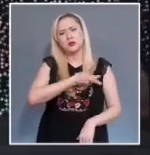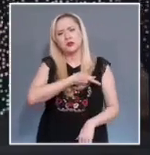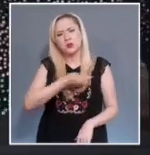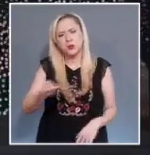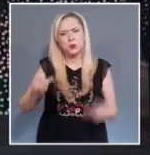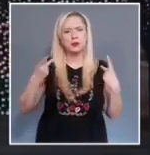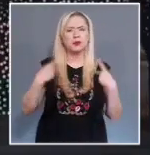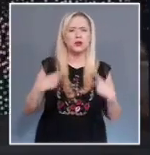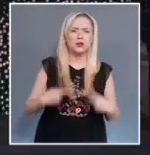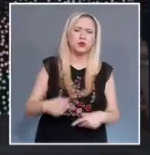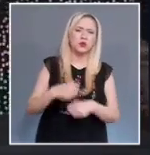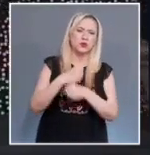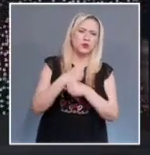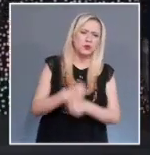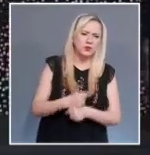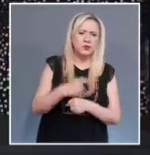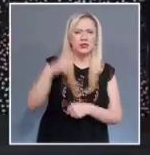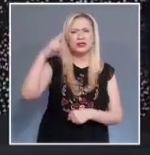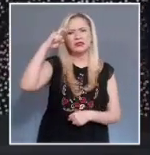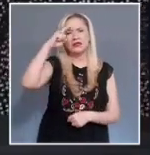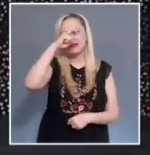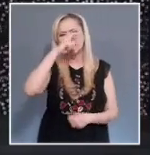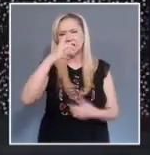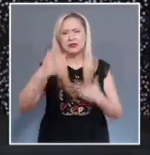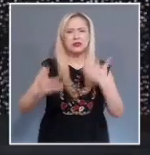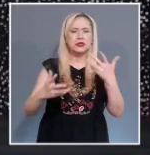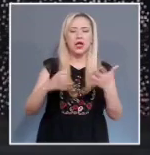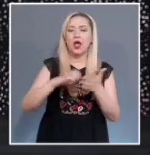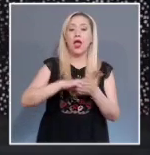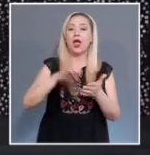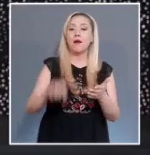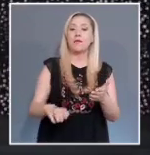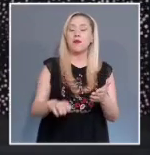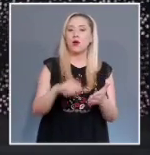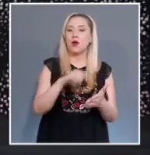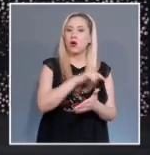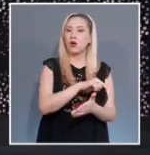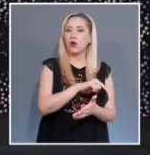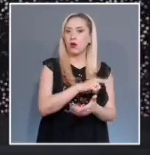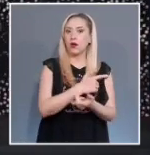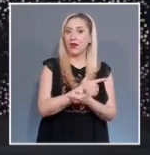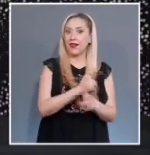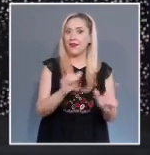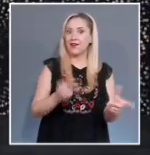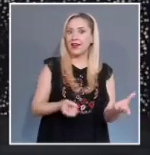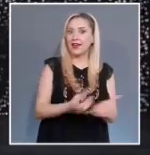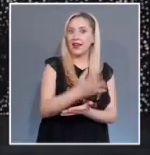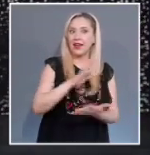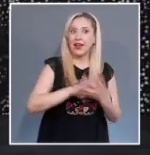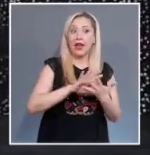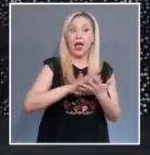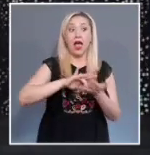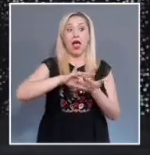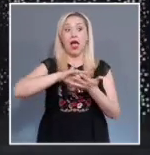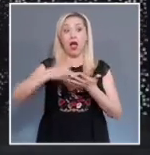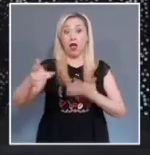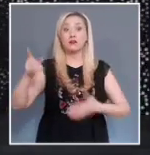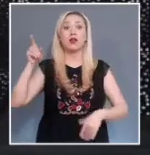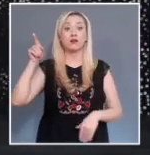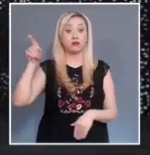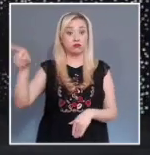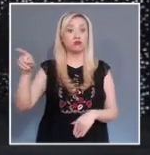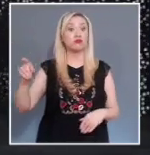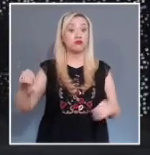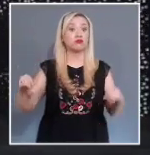son los casos de personas que obtuvieron su libertad gracias a la intervención de un defensor público. Veamos el siguiente